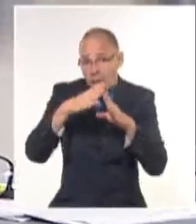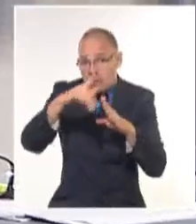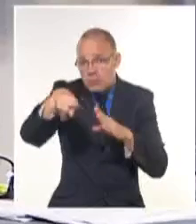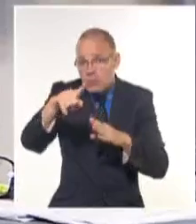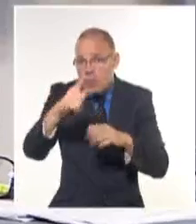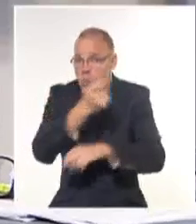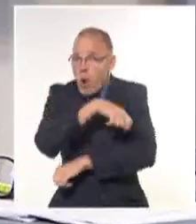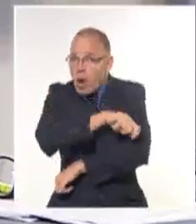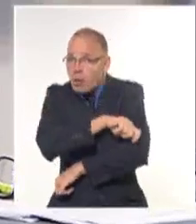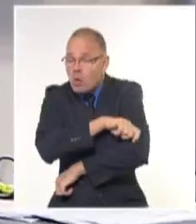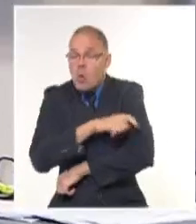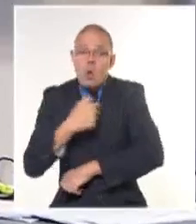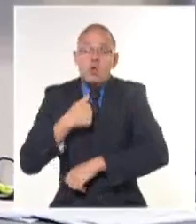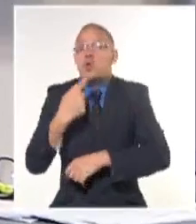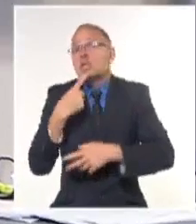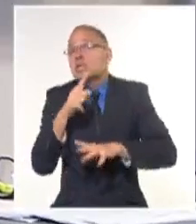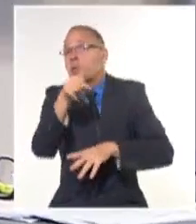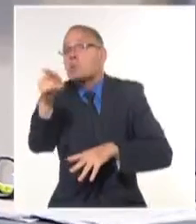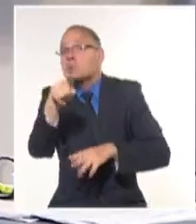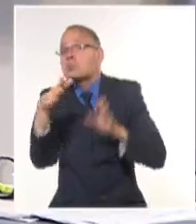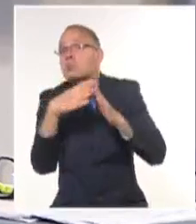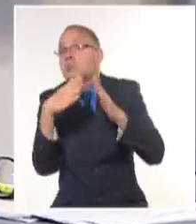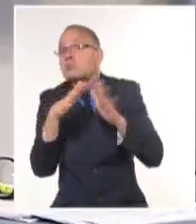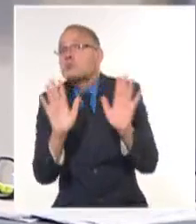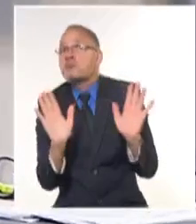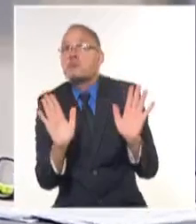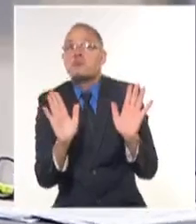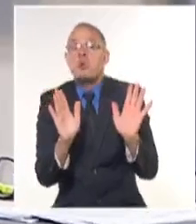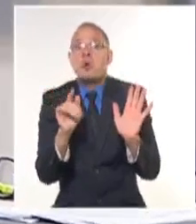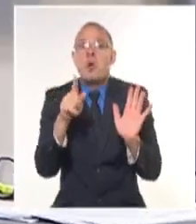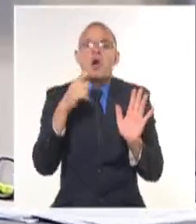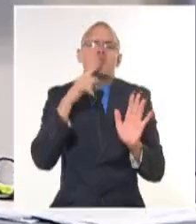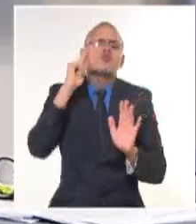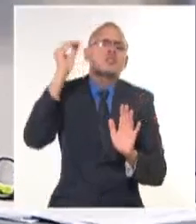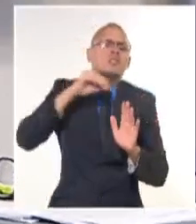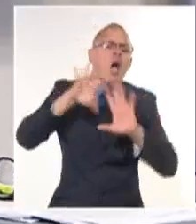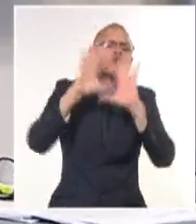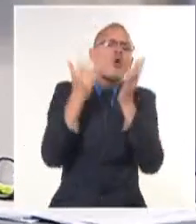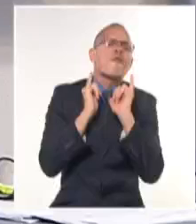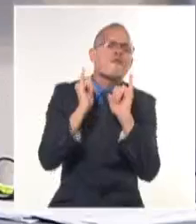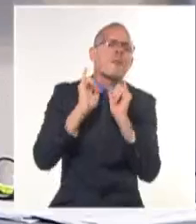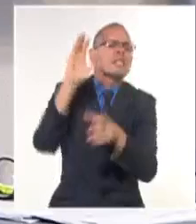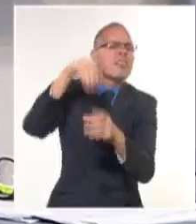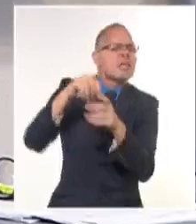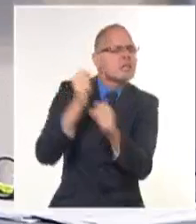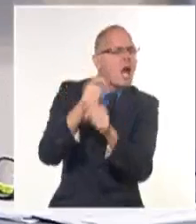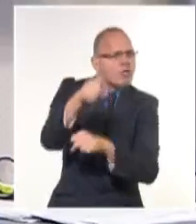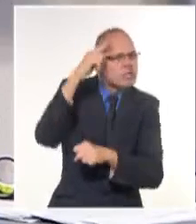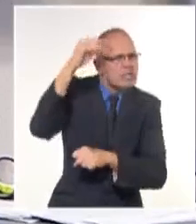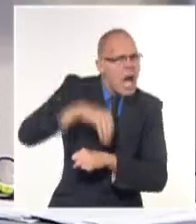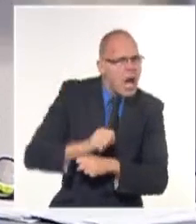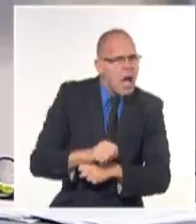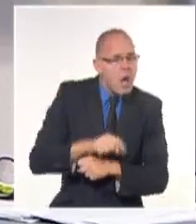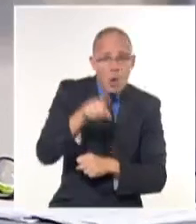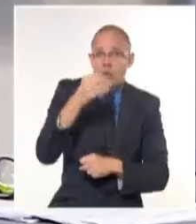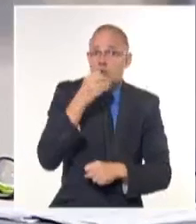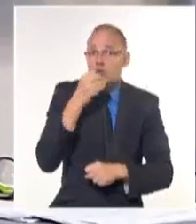usted trabaja en un lugar donde los directivos no le dan información, búsquela, pregúntele, tócale la